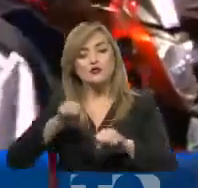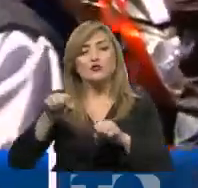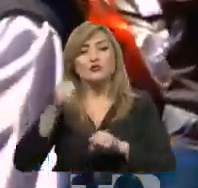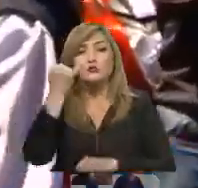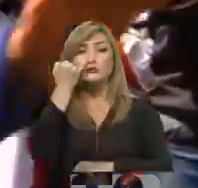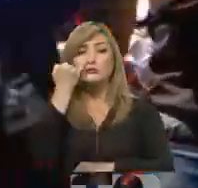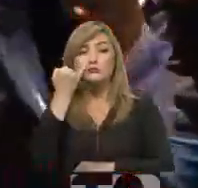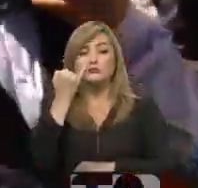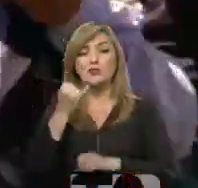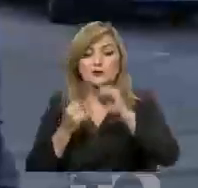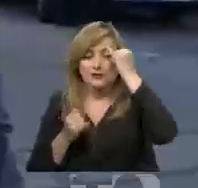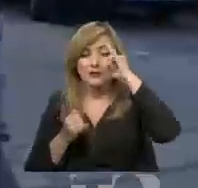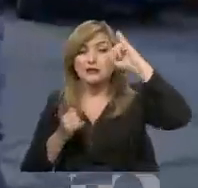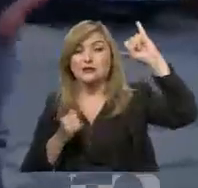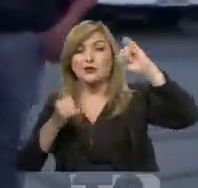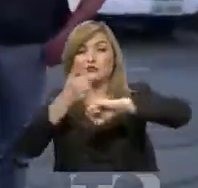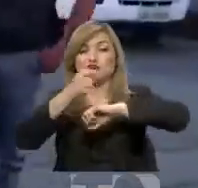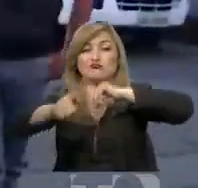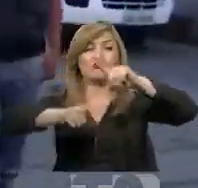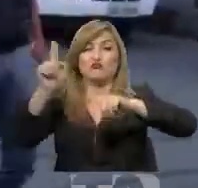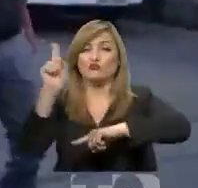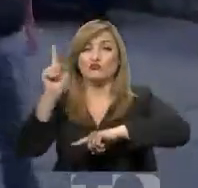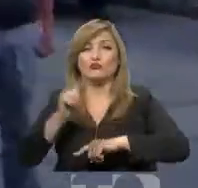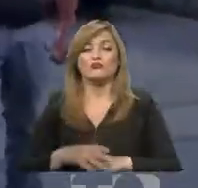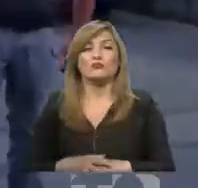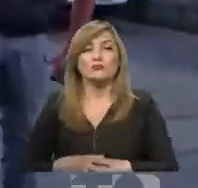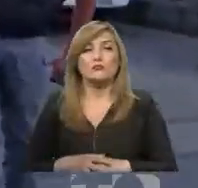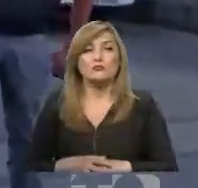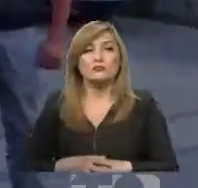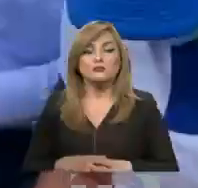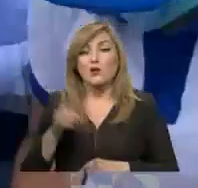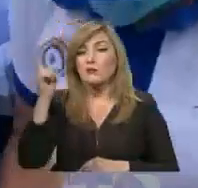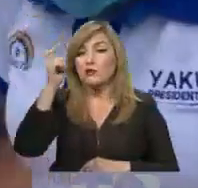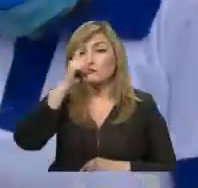dice ser una izquierda no autoritaria ni arrogante, le pondrá las cosas más